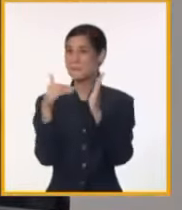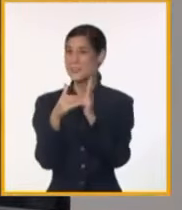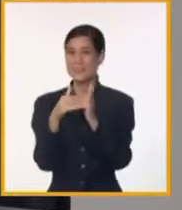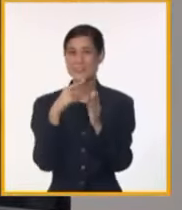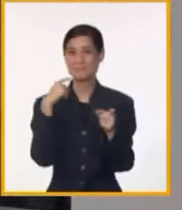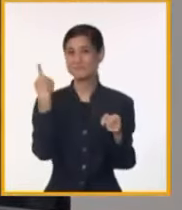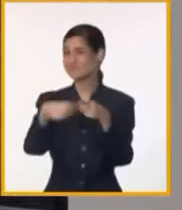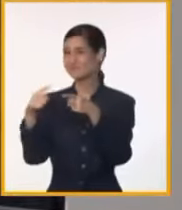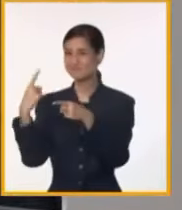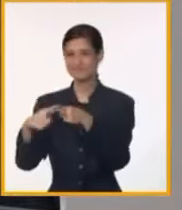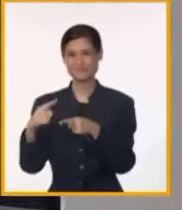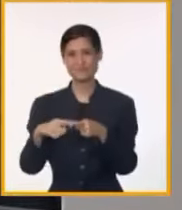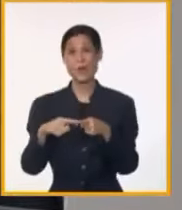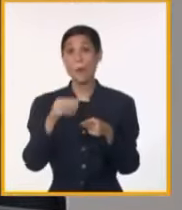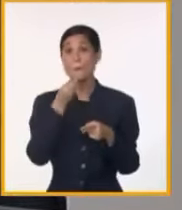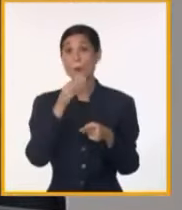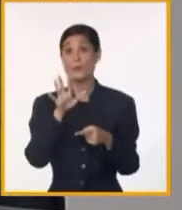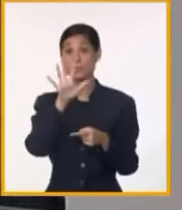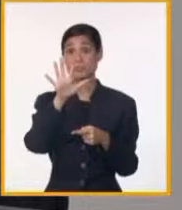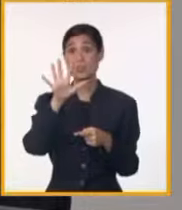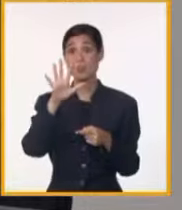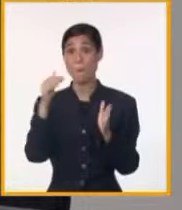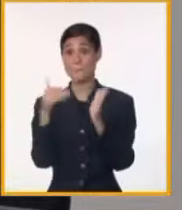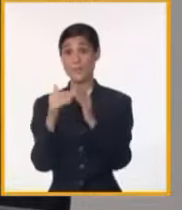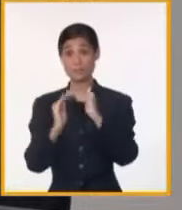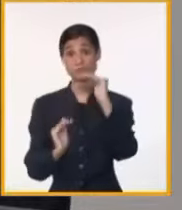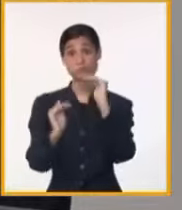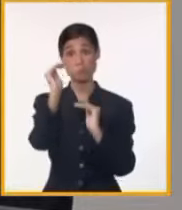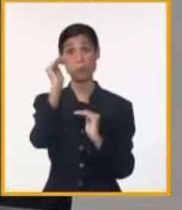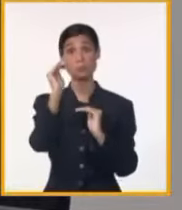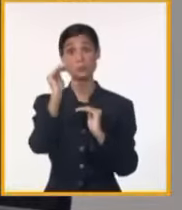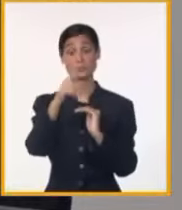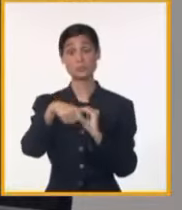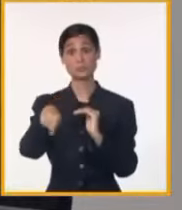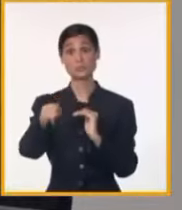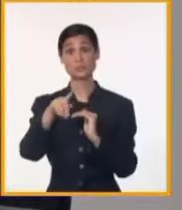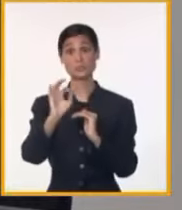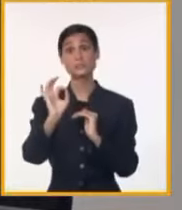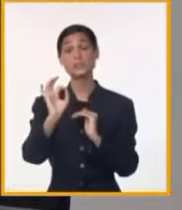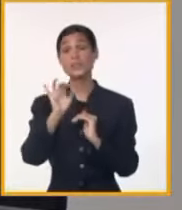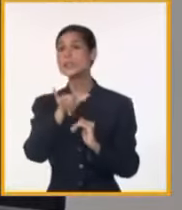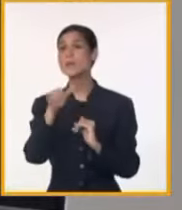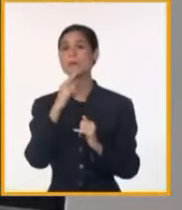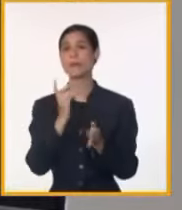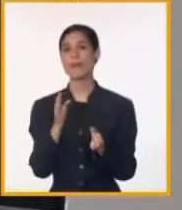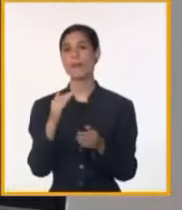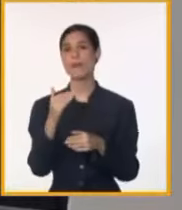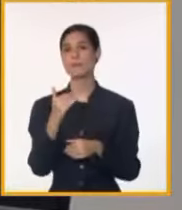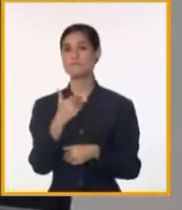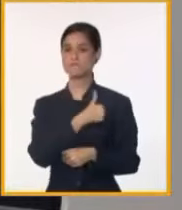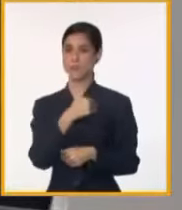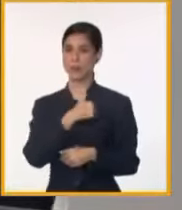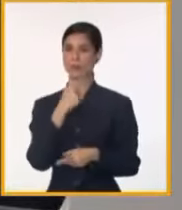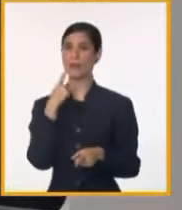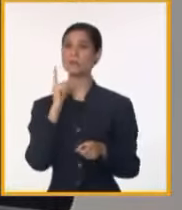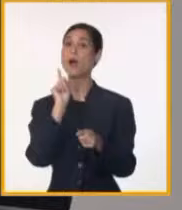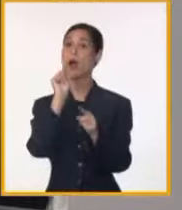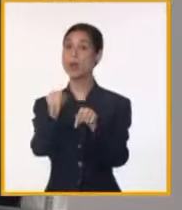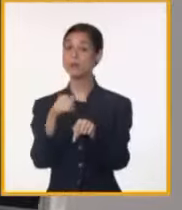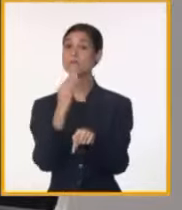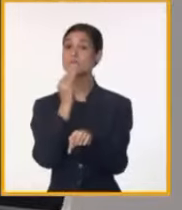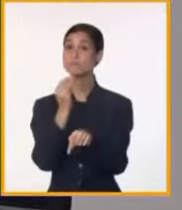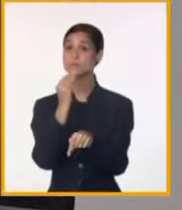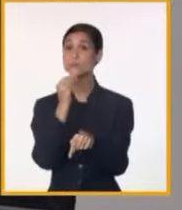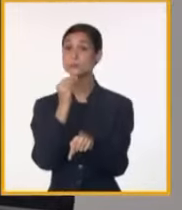llegar hasta 5000 o o entre 5000 y 10,000 y en el ejército de rí hay una cada día